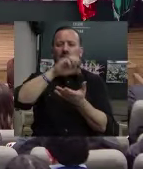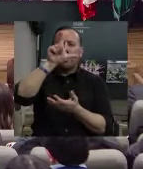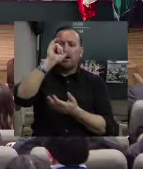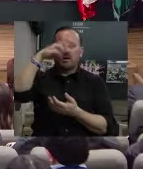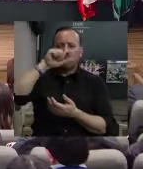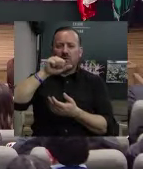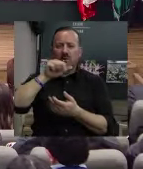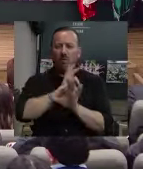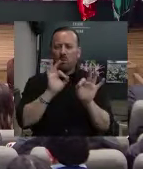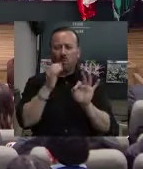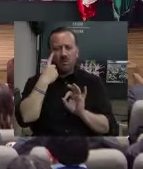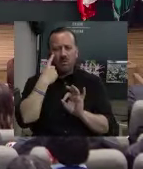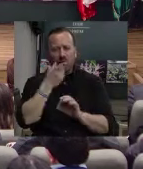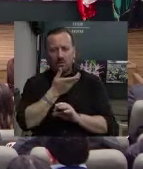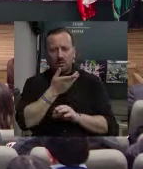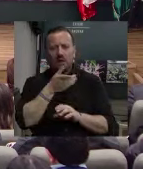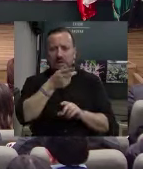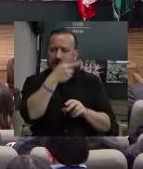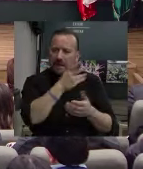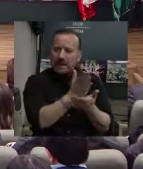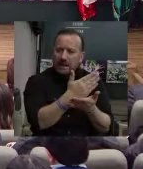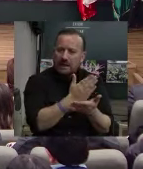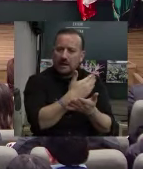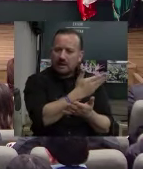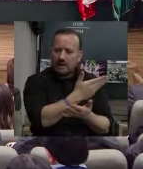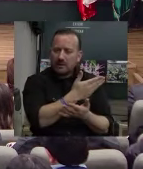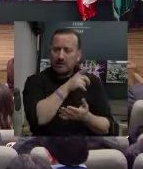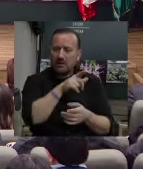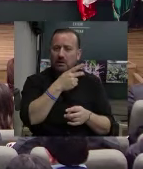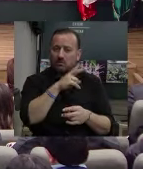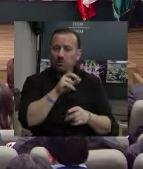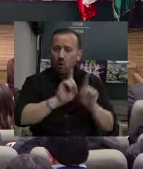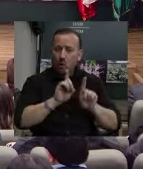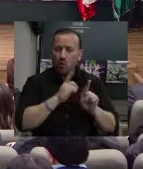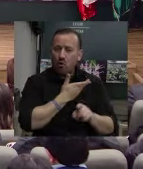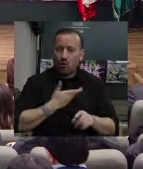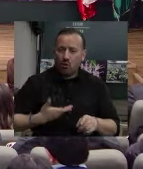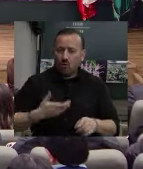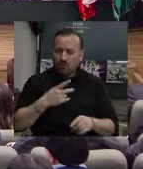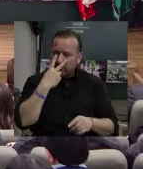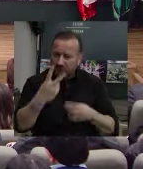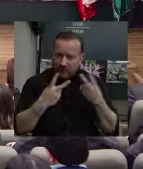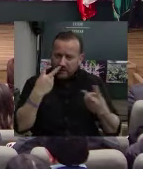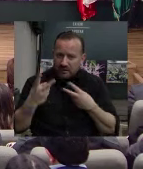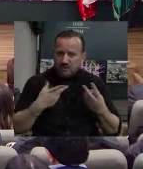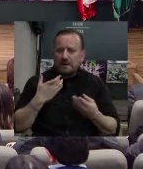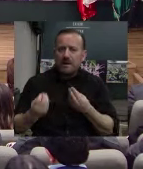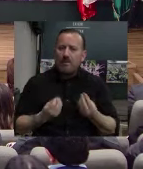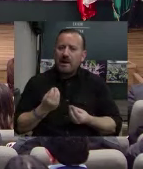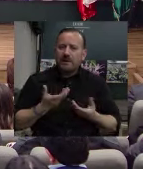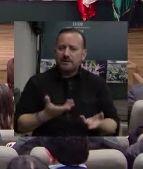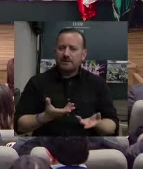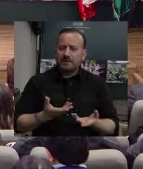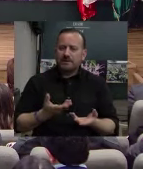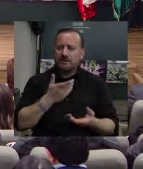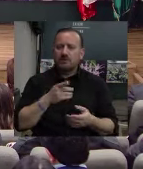estudiantes y son de estrategia algunos de ellos de los gobiernos a que vean lo que pasa a que